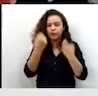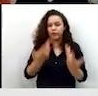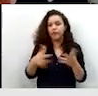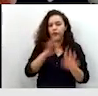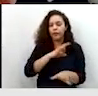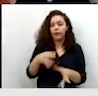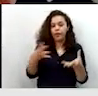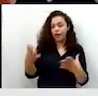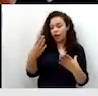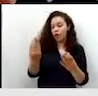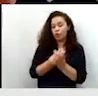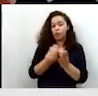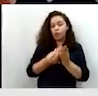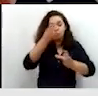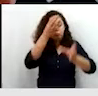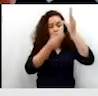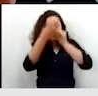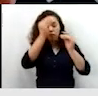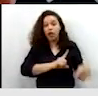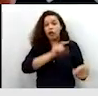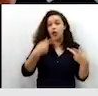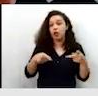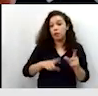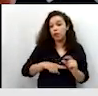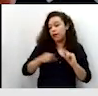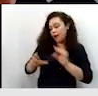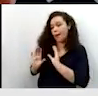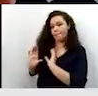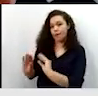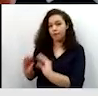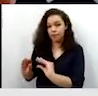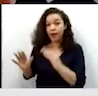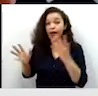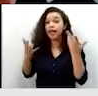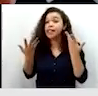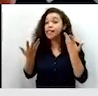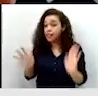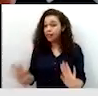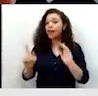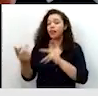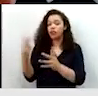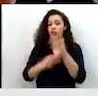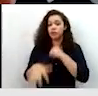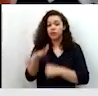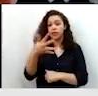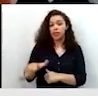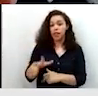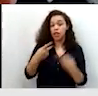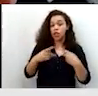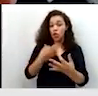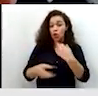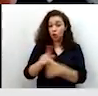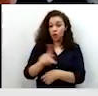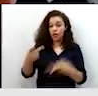demás personal. Ya con los ajustes en el 2010, ya establece que todo personal